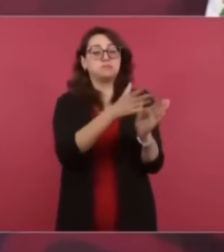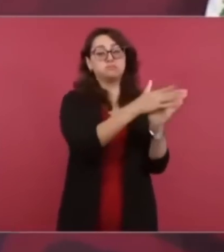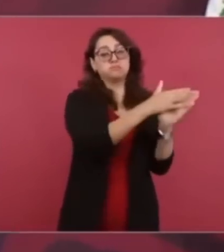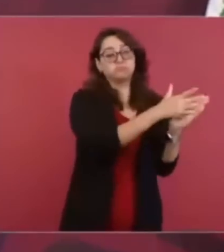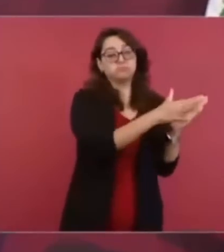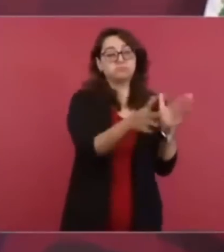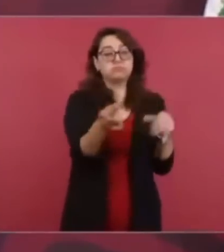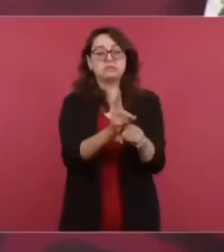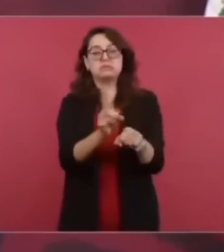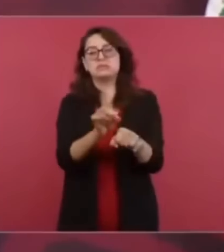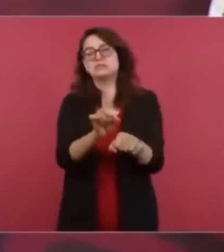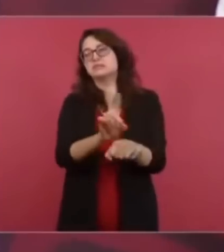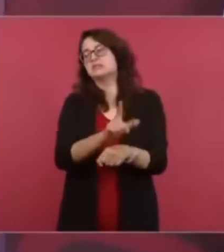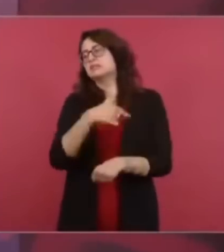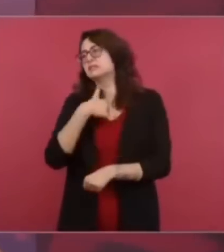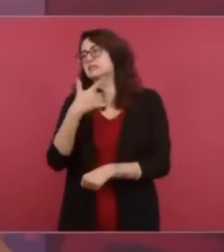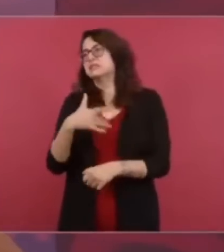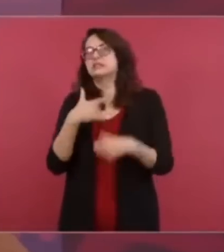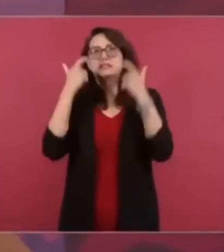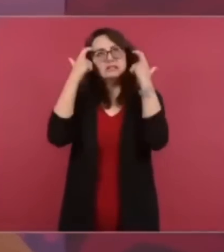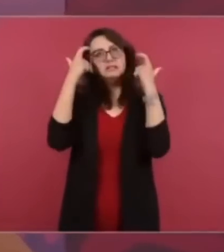porque ya se iban los diputados.